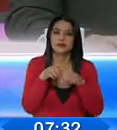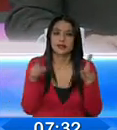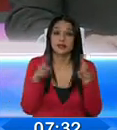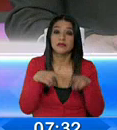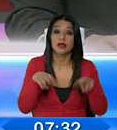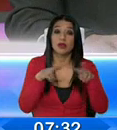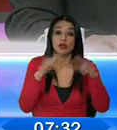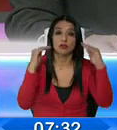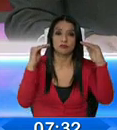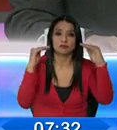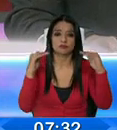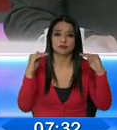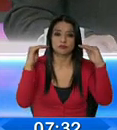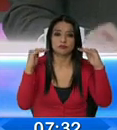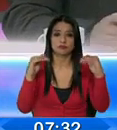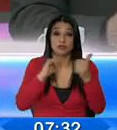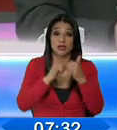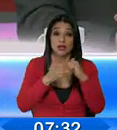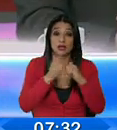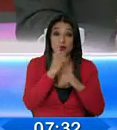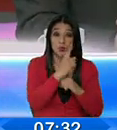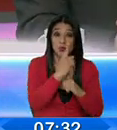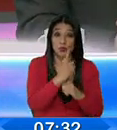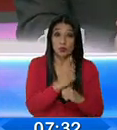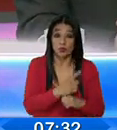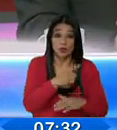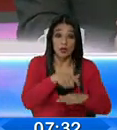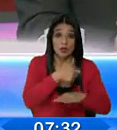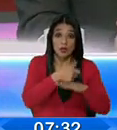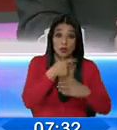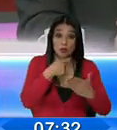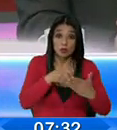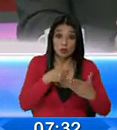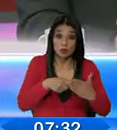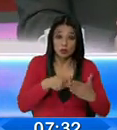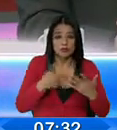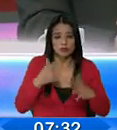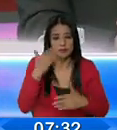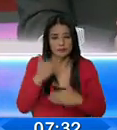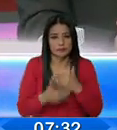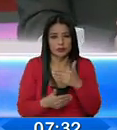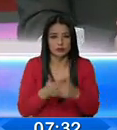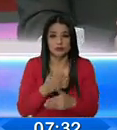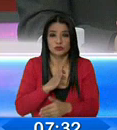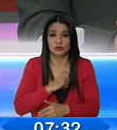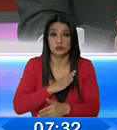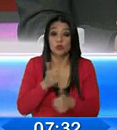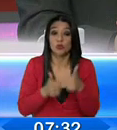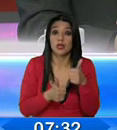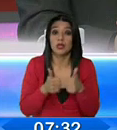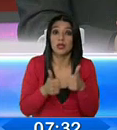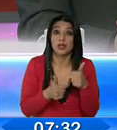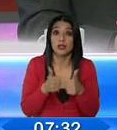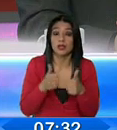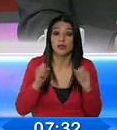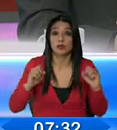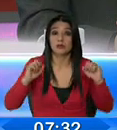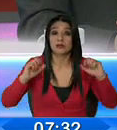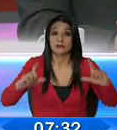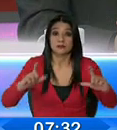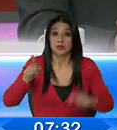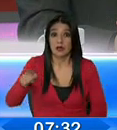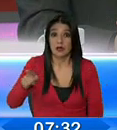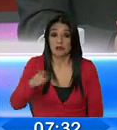precios, cada una de las auditorías ha fijado, mediante procedimientos técnicos, en cuál es la proporción en la cual